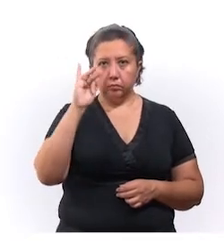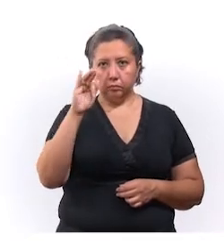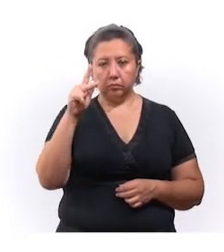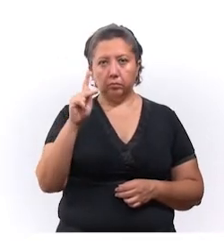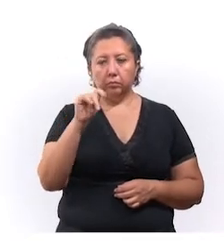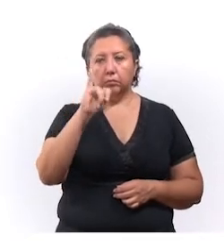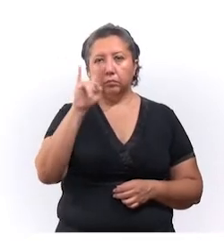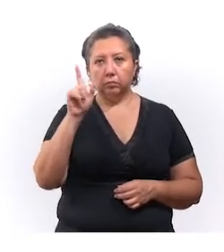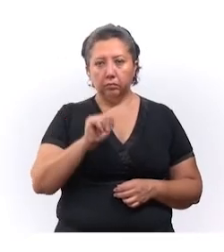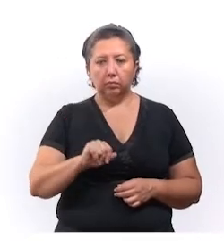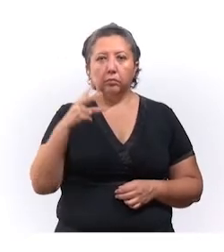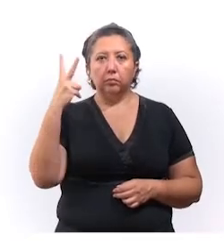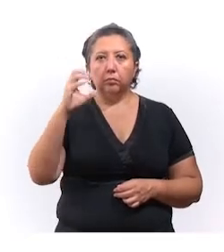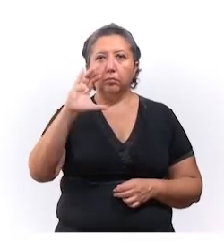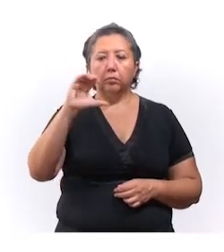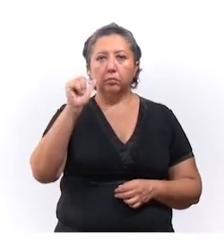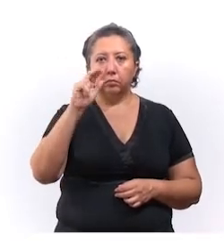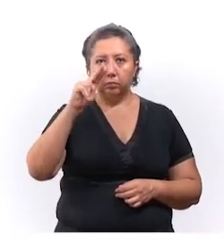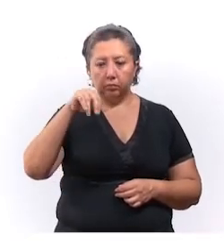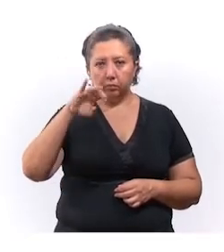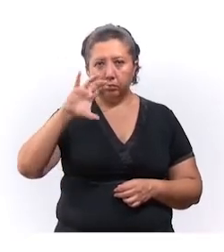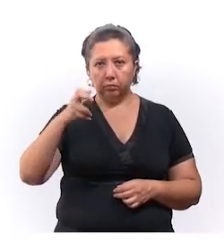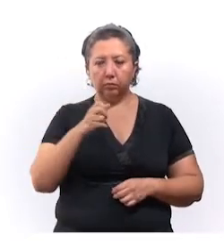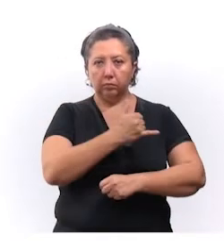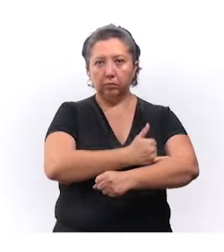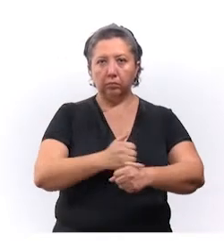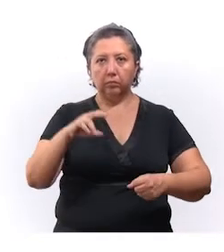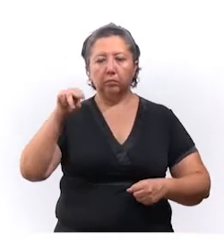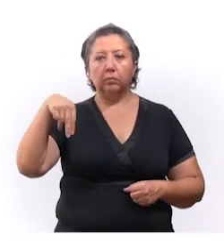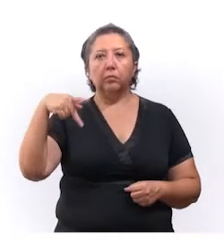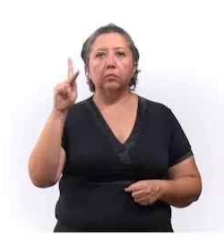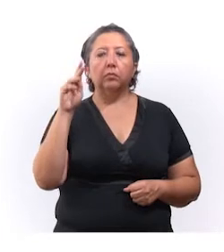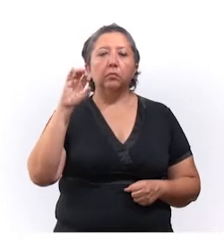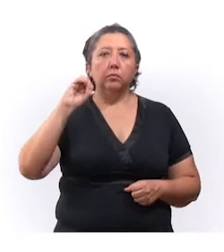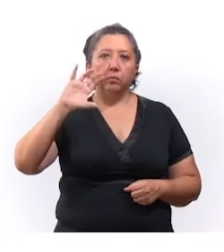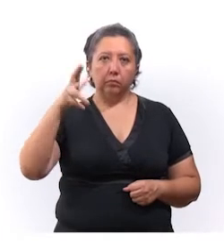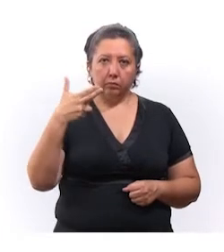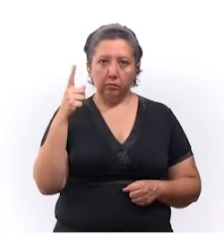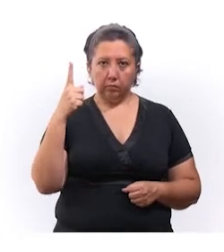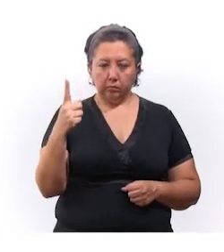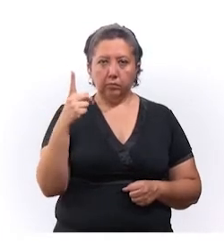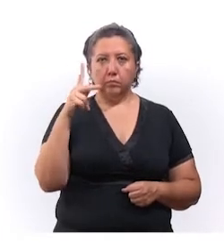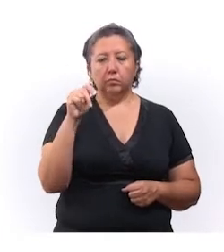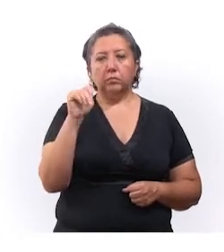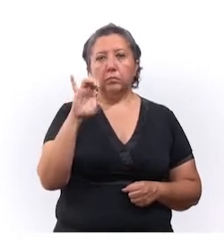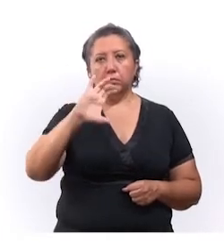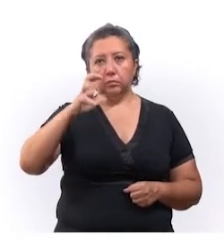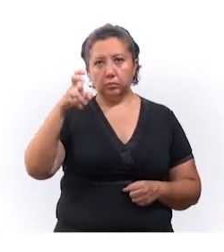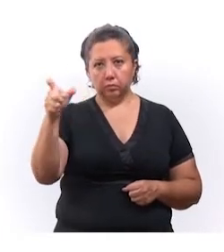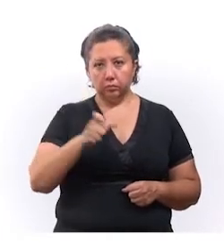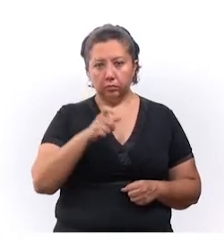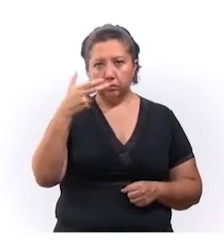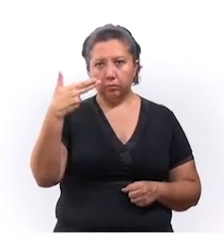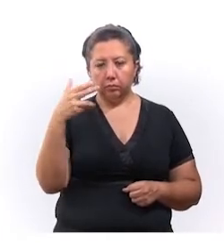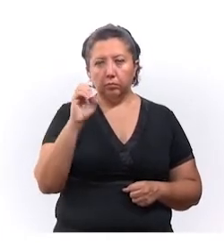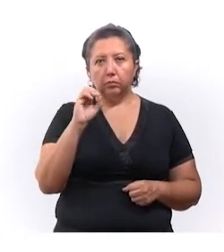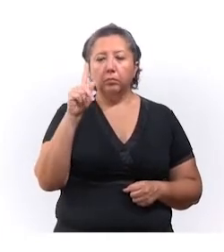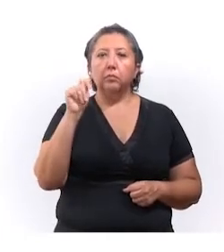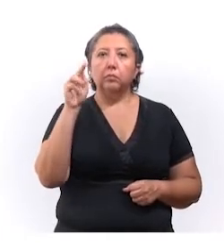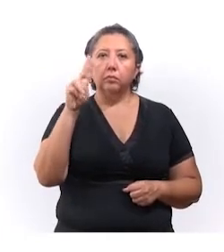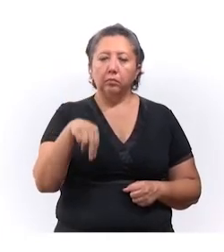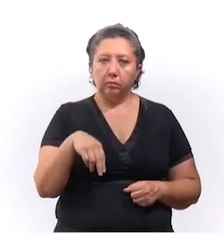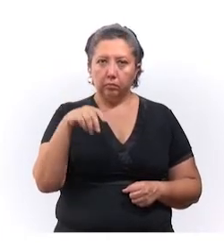y Tizimín, 2 en Cacalchen, Cenotillo, Izamal, Mocochá y Suquilá, 1 en Calotmul, Chemash, Joctún, Junucmá,